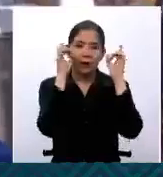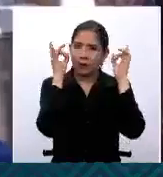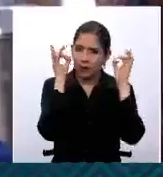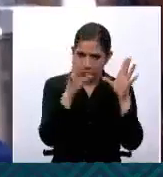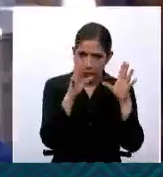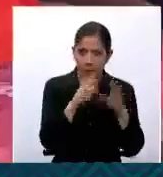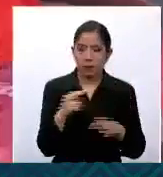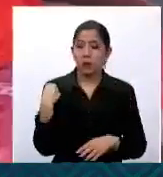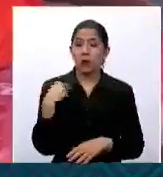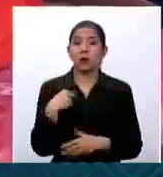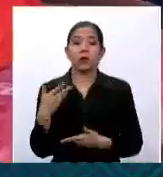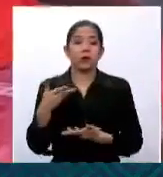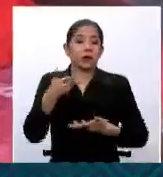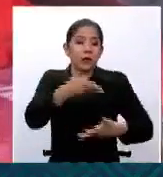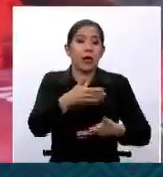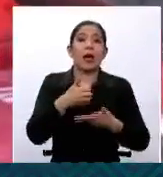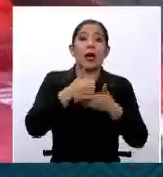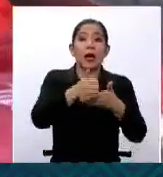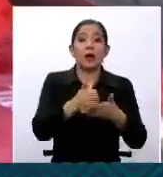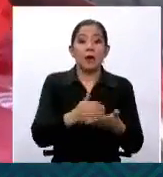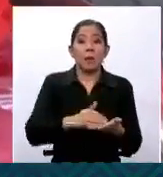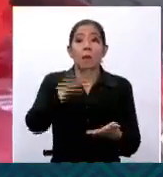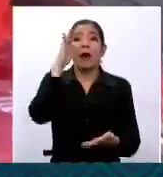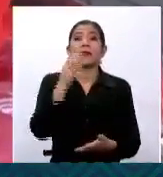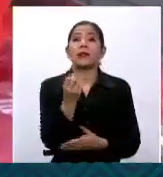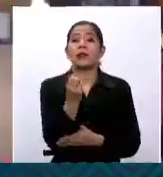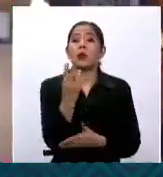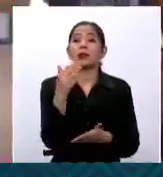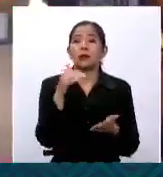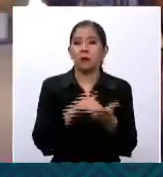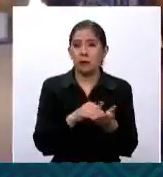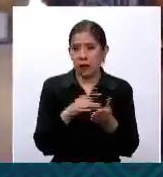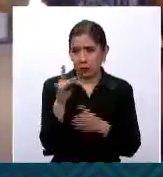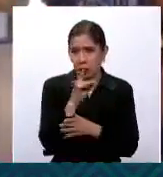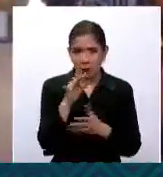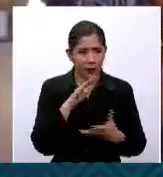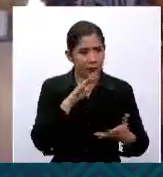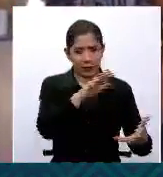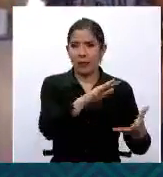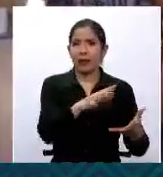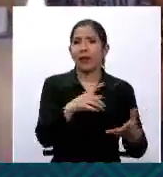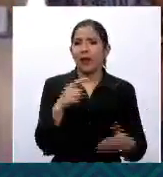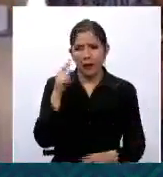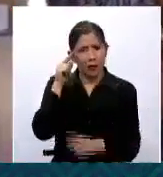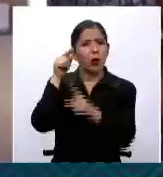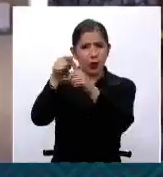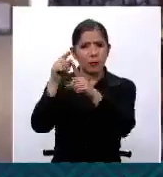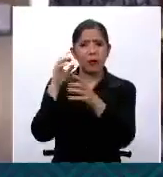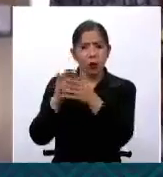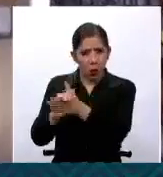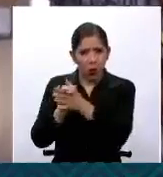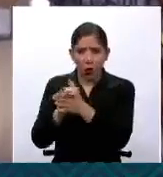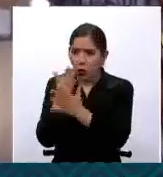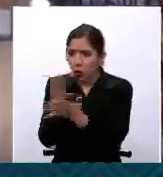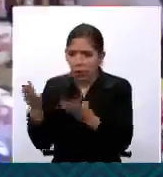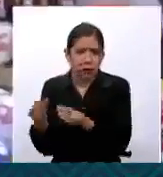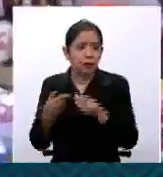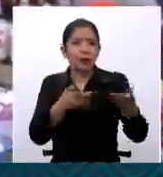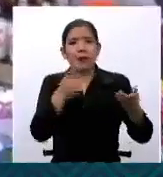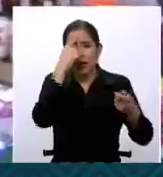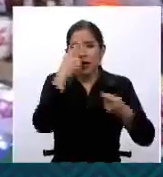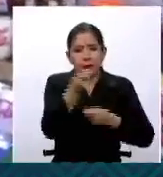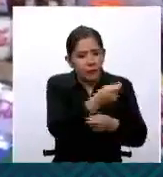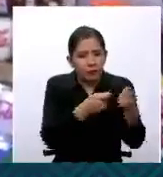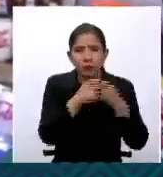de más de 12.000 bolivianos, que ese es el fin de la lotería, el poder ayudarles a monetizar las cosas y así poder sustentar